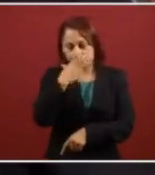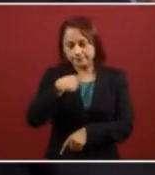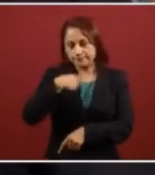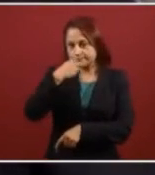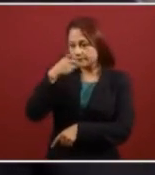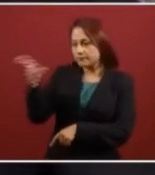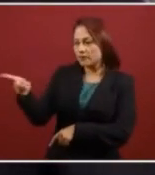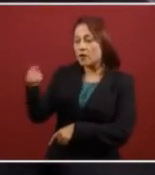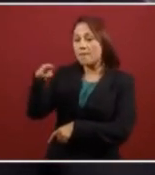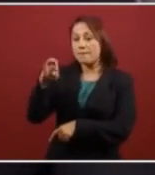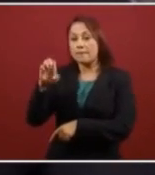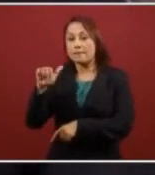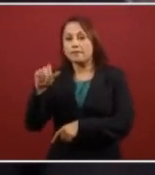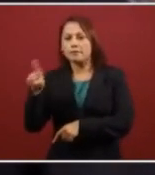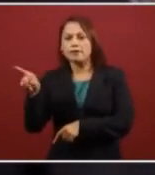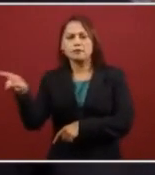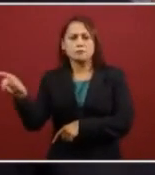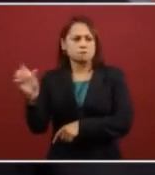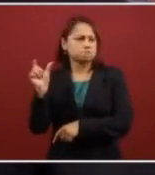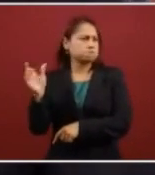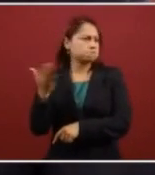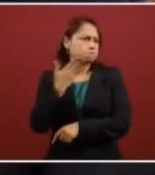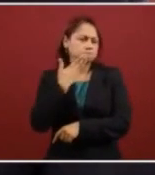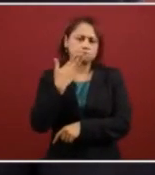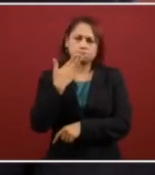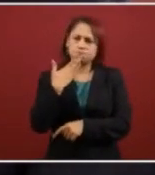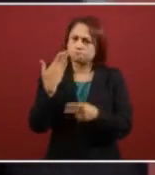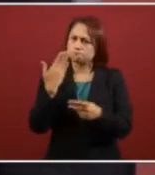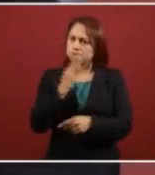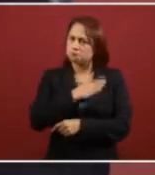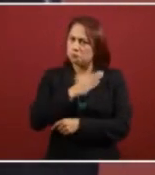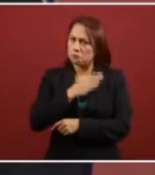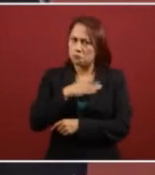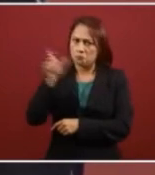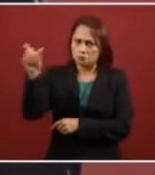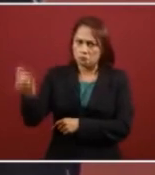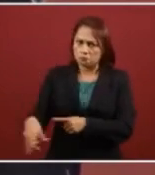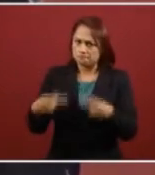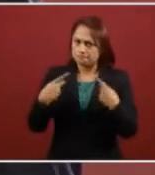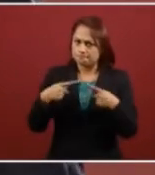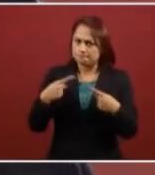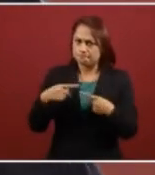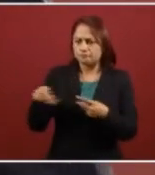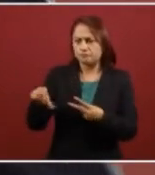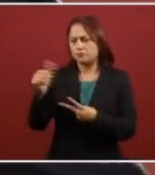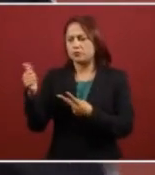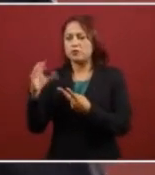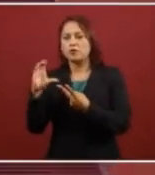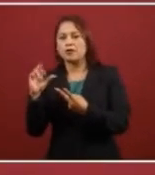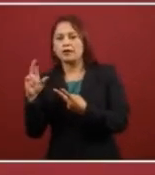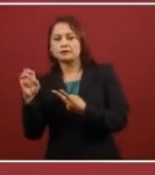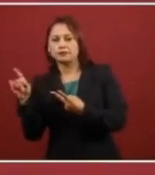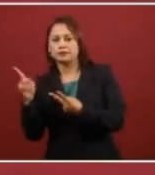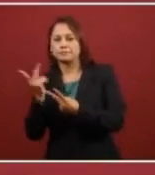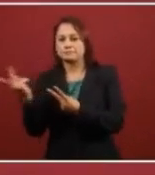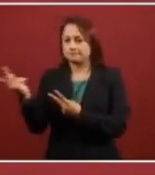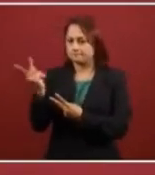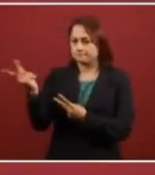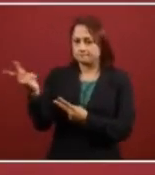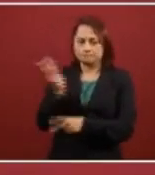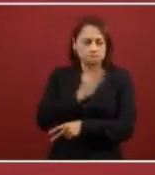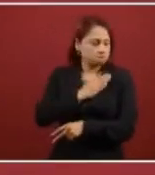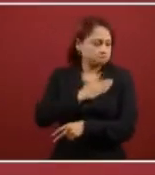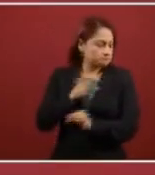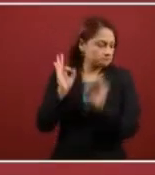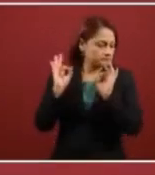Meade es una muy buena persona. Meade is a también, very cool person. And so is Carson. Pero lo que, pero tenemos